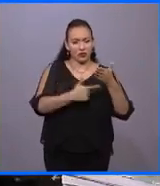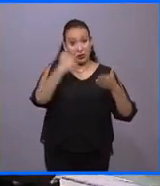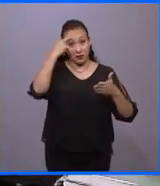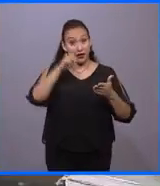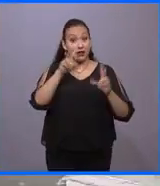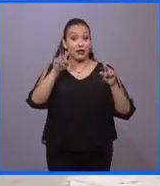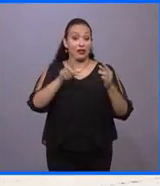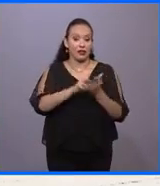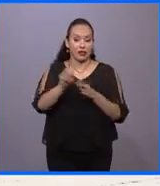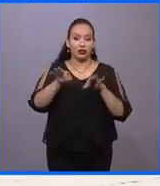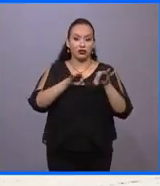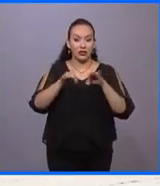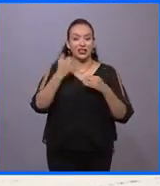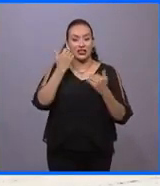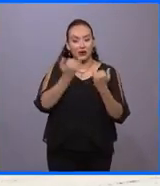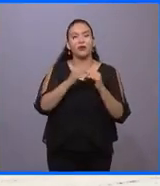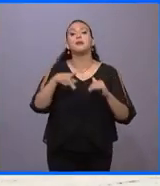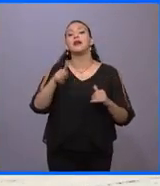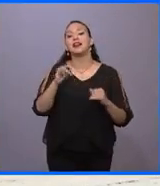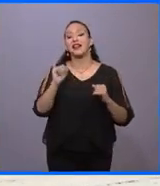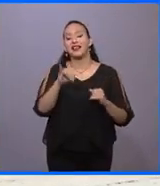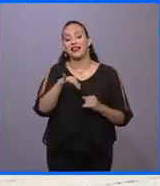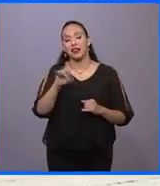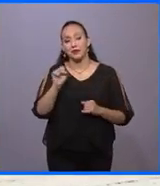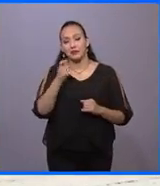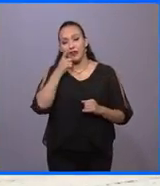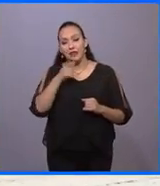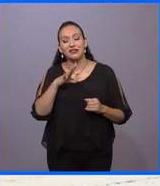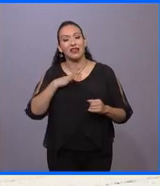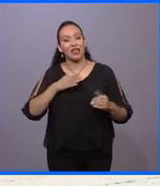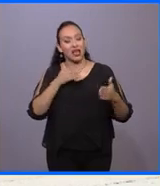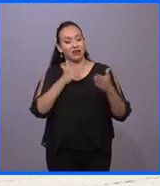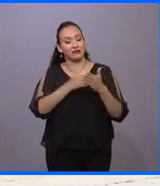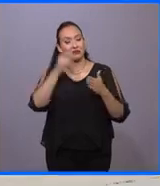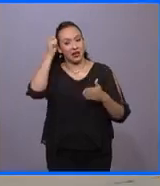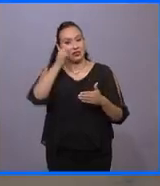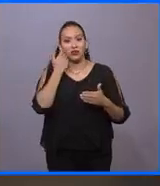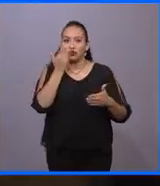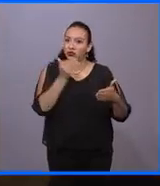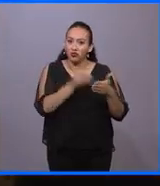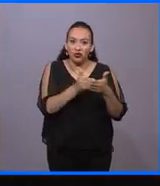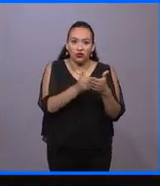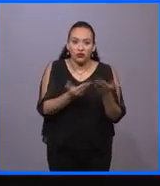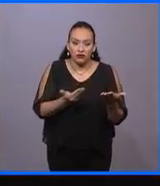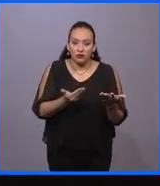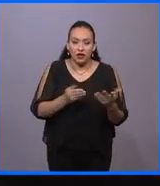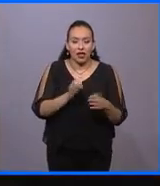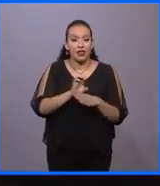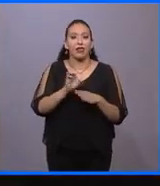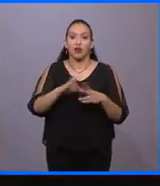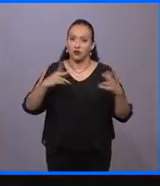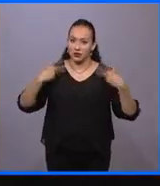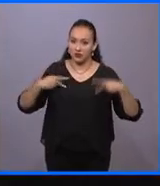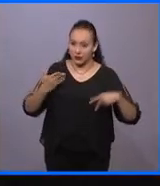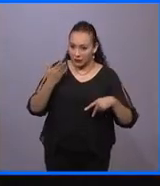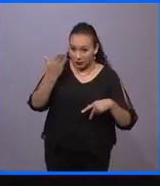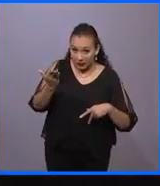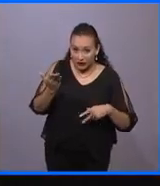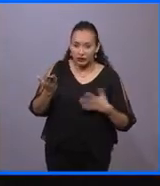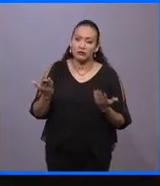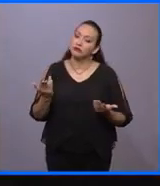derechos laborales, el IMSS mantiene disposiciones que limitan el otorgamiento de pensiones, lo cual obliga a las personas solicitantes